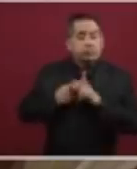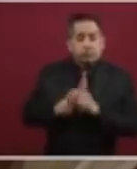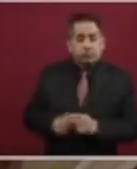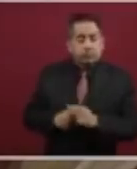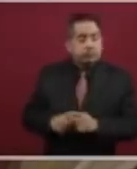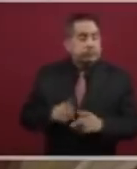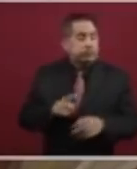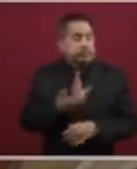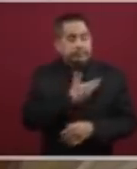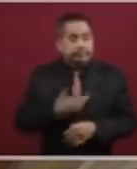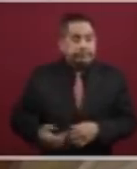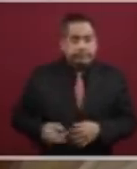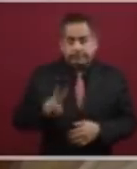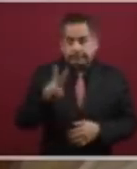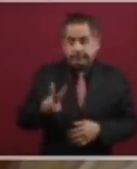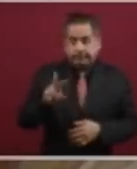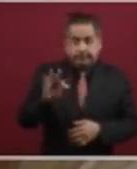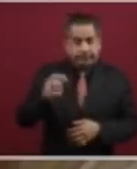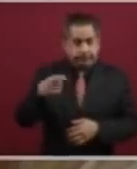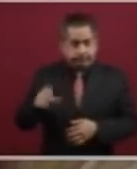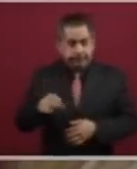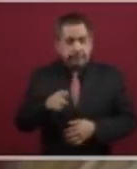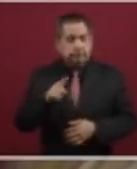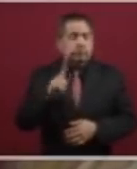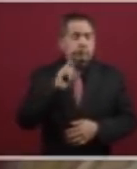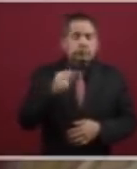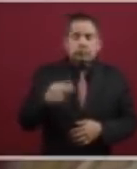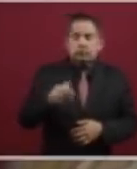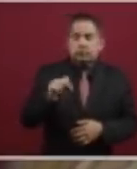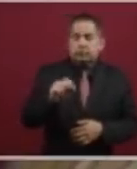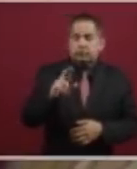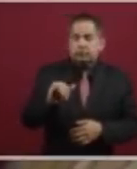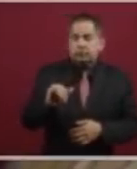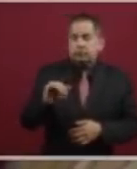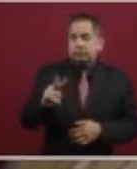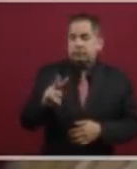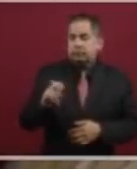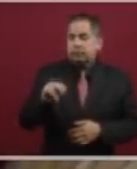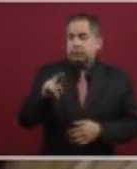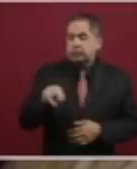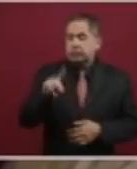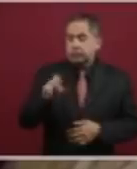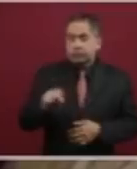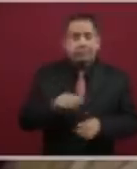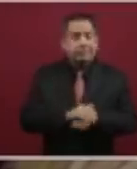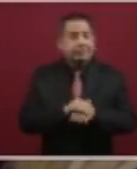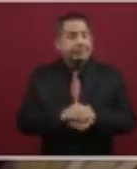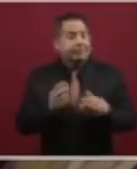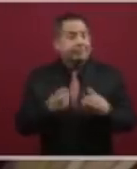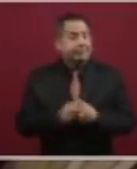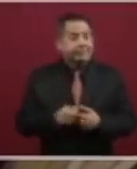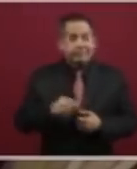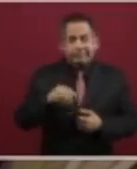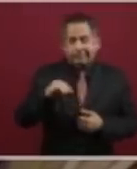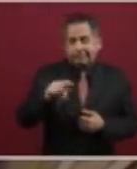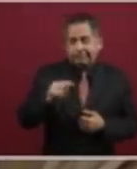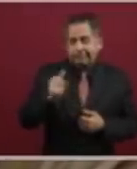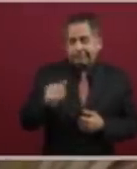Vicente Fox, Sari Bermúdez, amiga personal de Marta Fox, repartía a diestra y